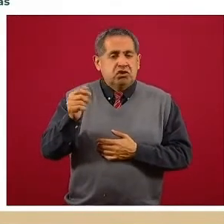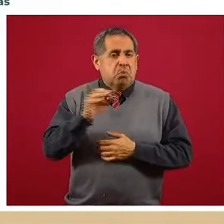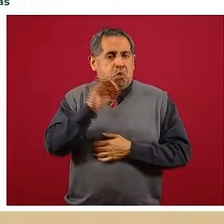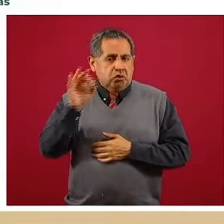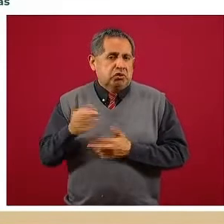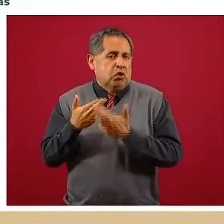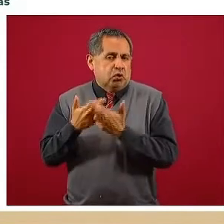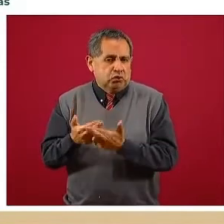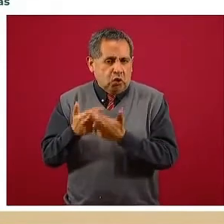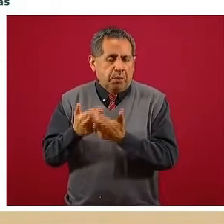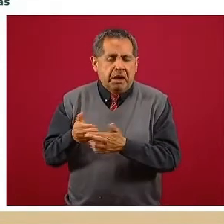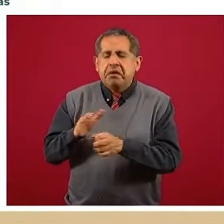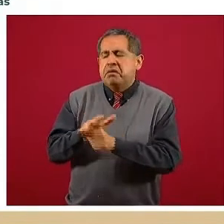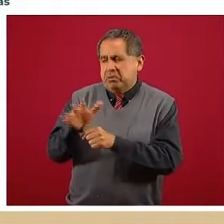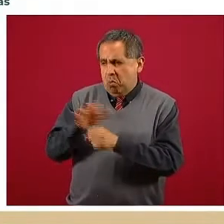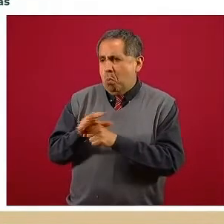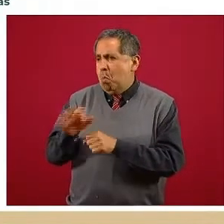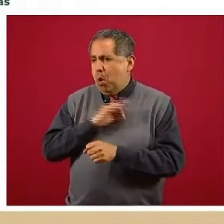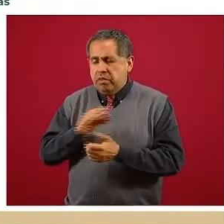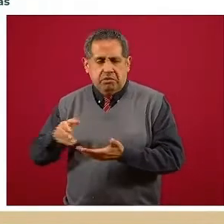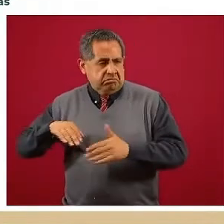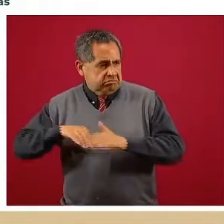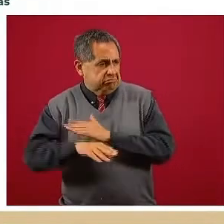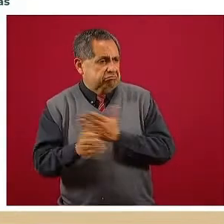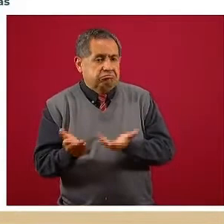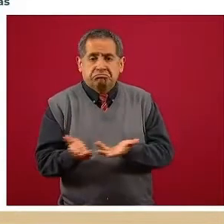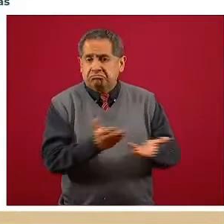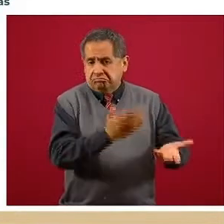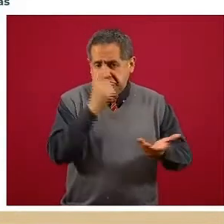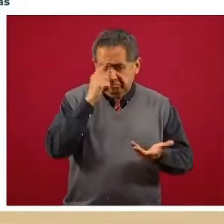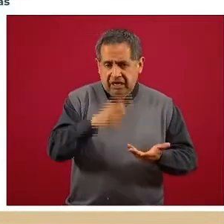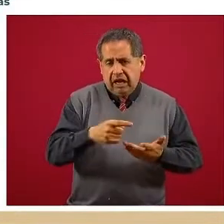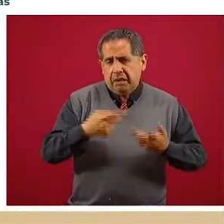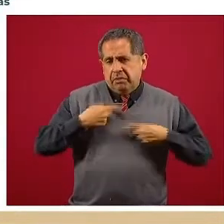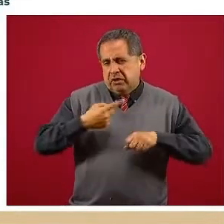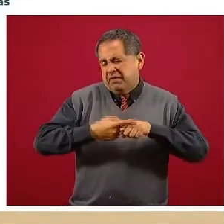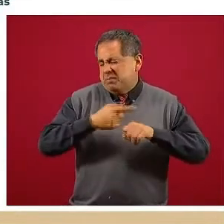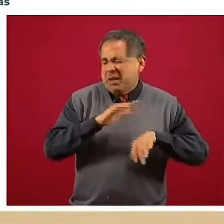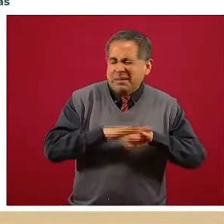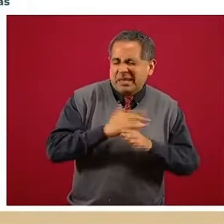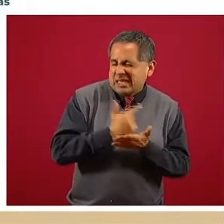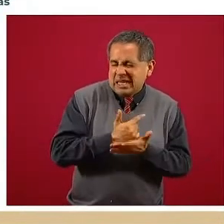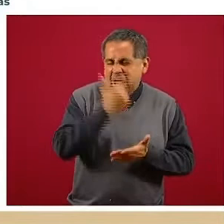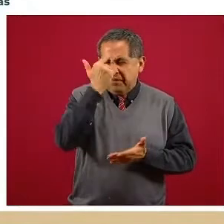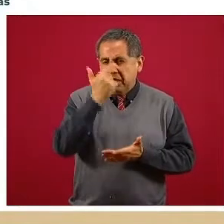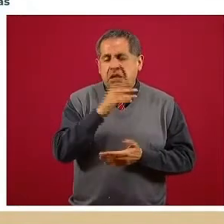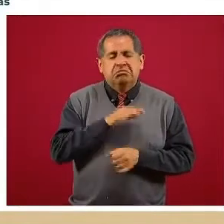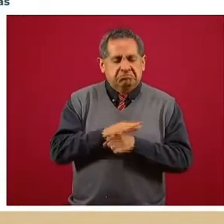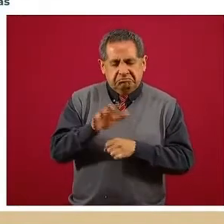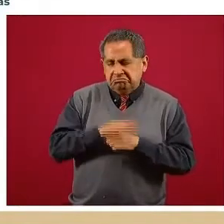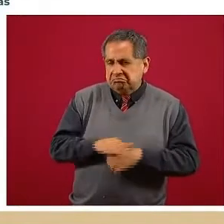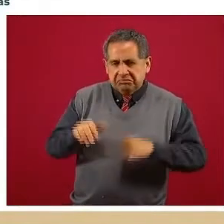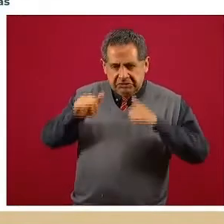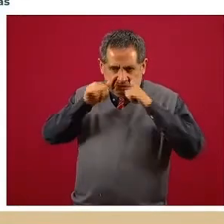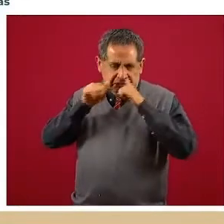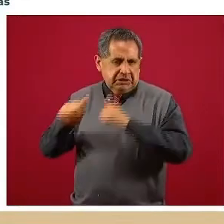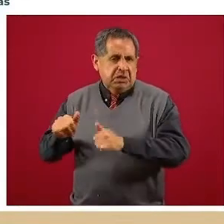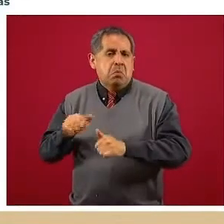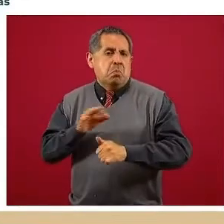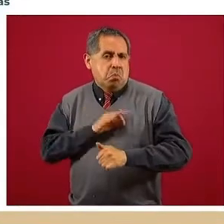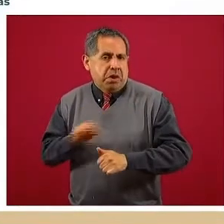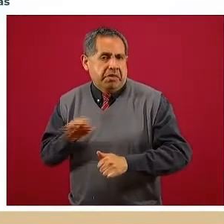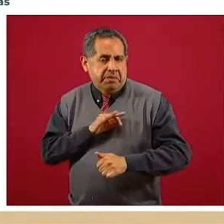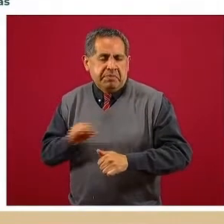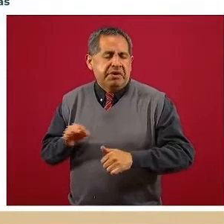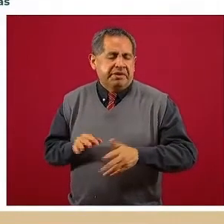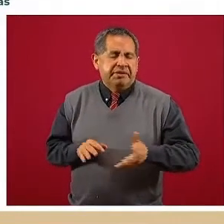36% de disponibilidad de este tipo de camas, lo cual también es lógicamente indicativo de que